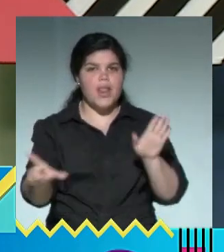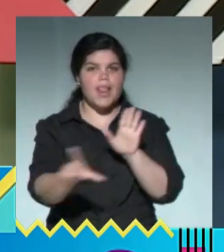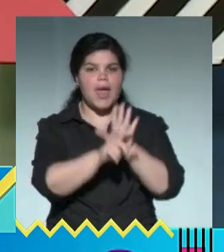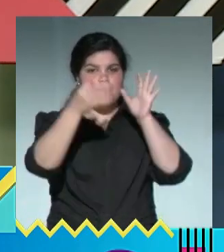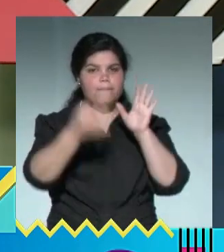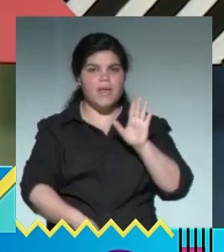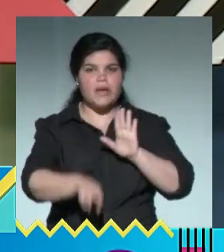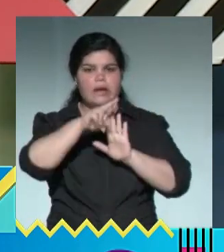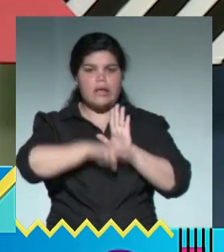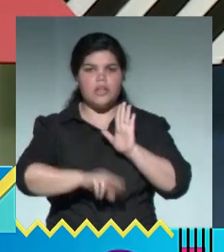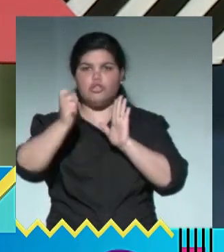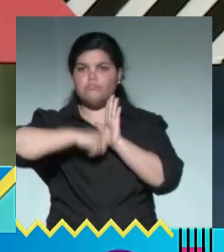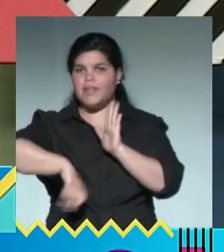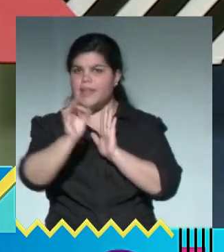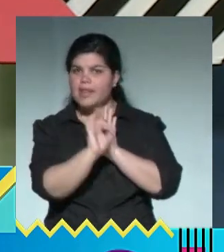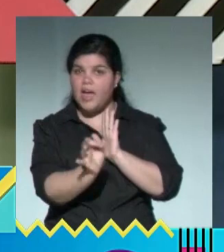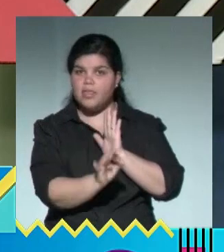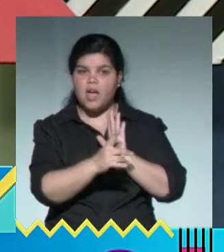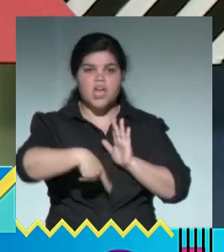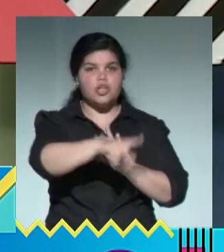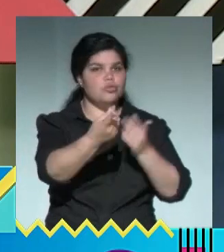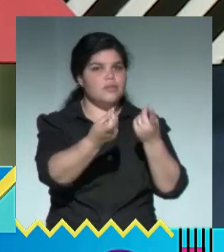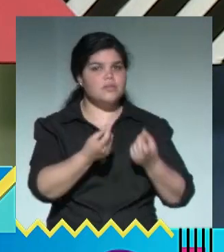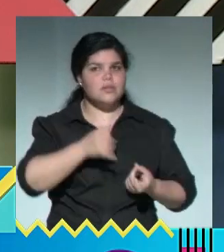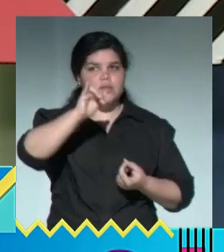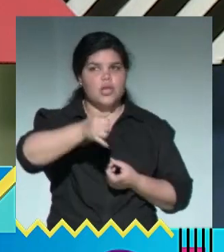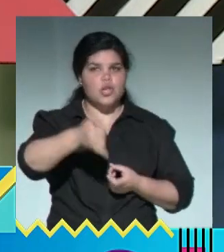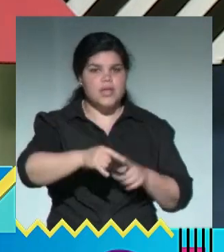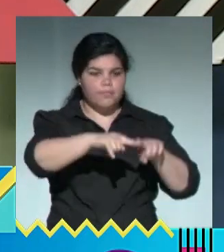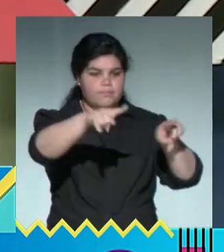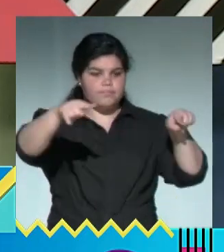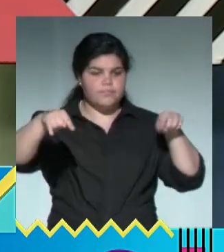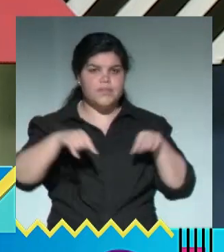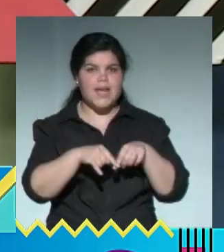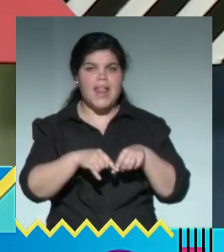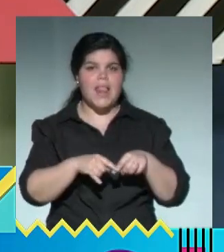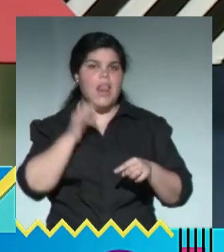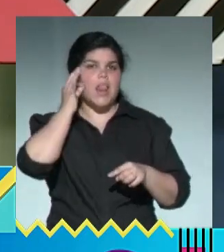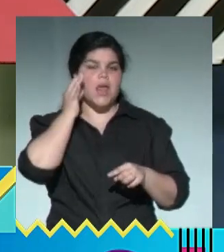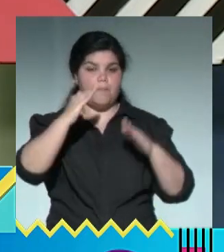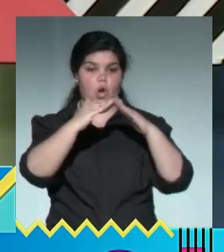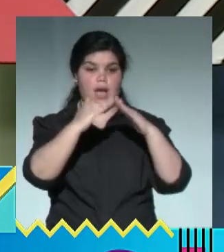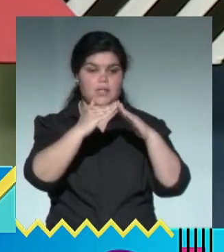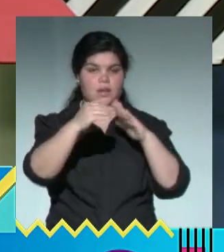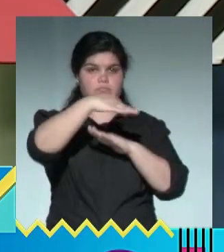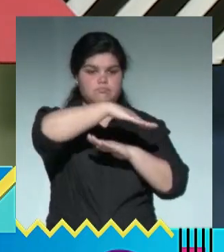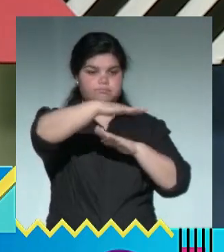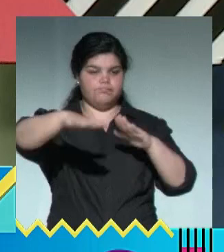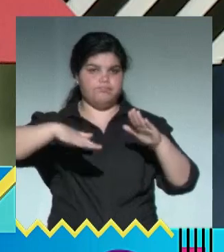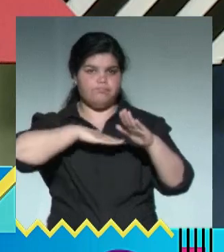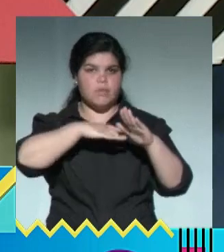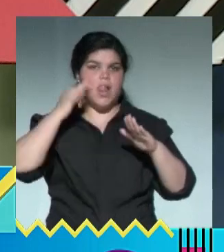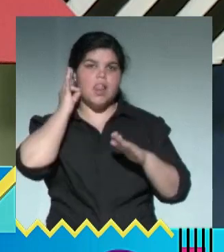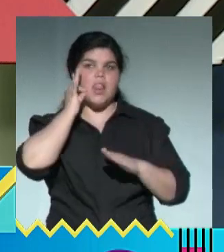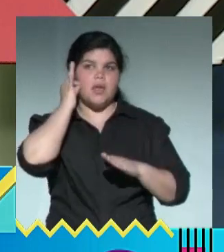registro correspondiente, que tenían que tener limpio un perímetro alrededor de las casas o de los barrios, que fue lo que más